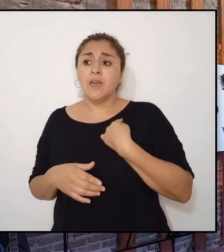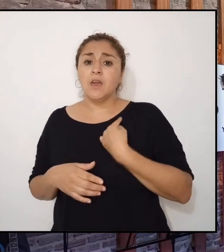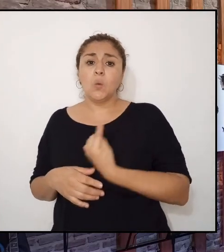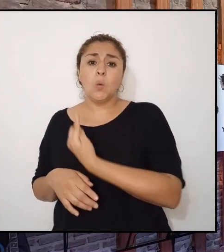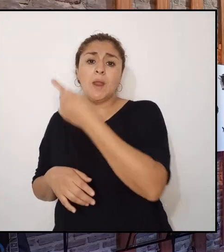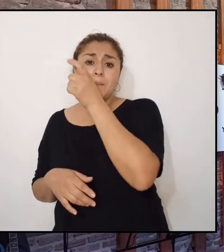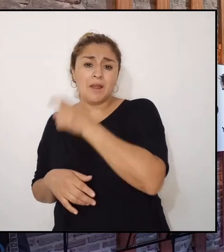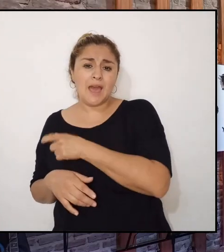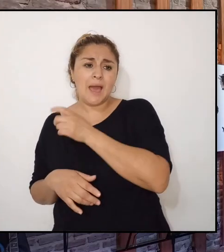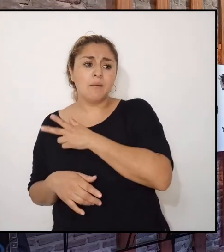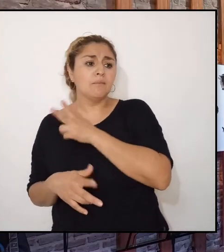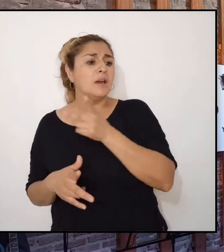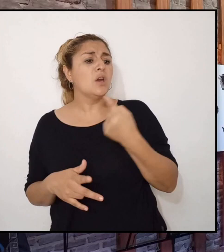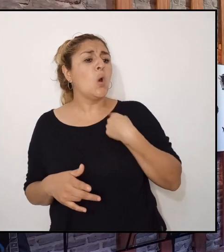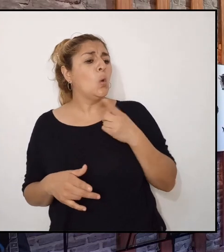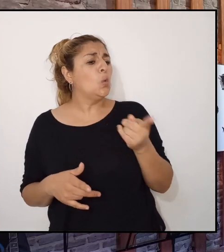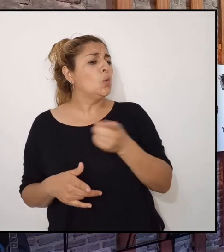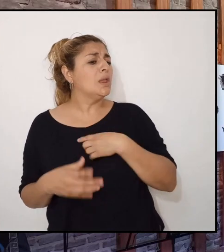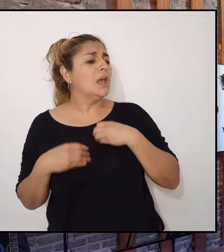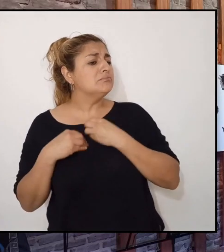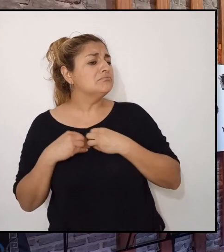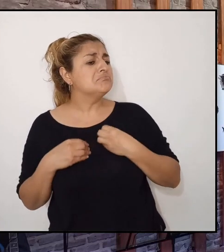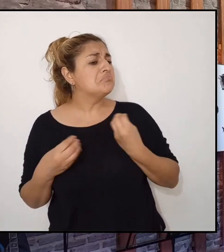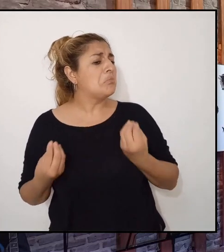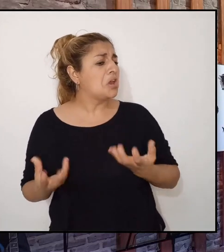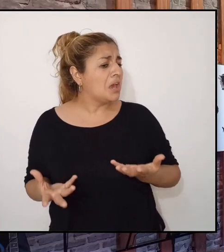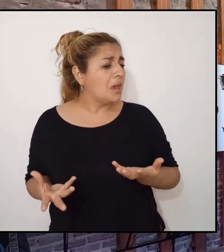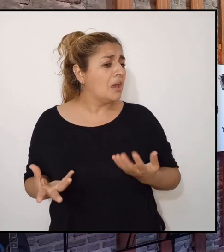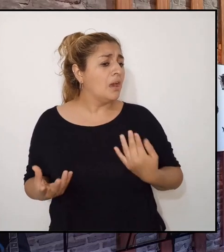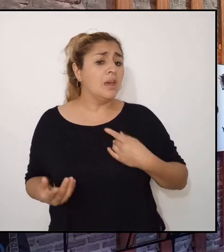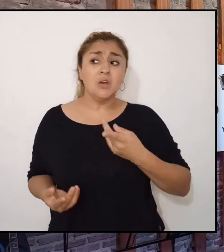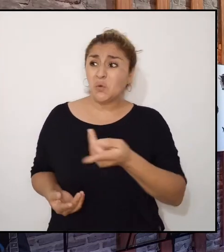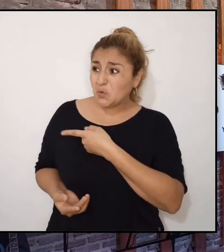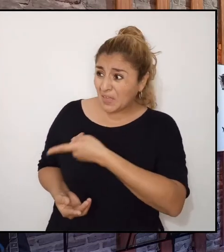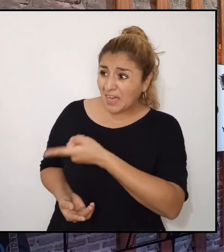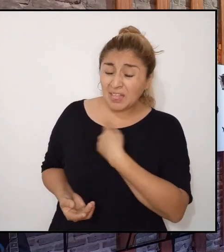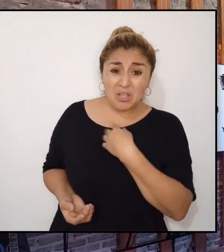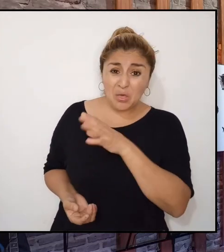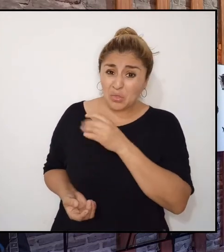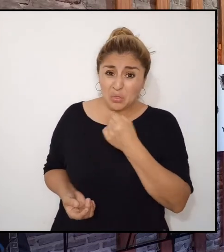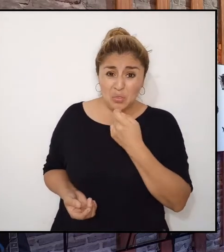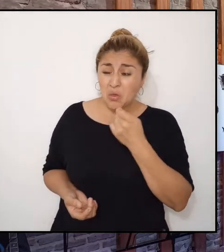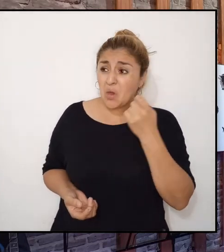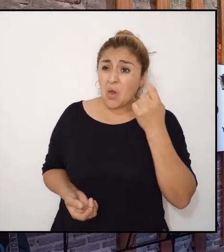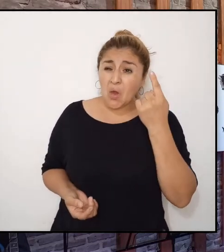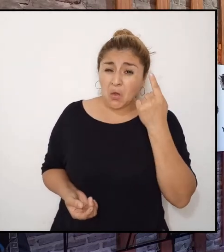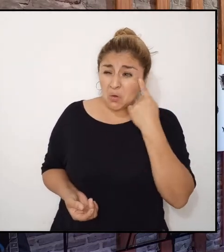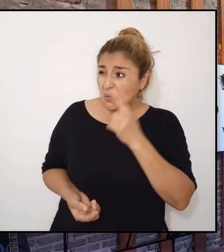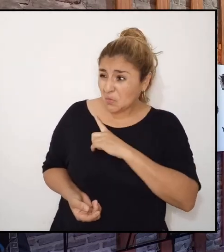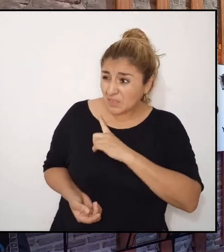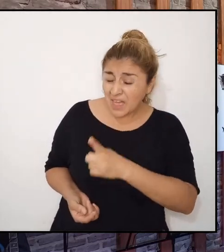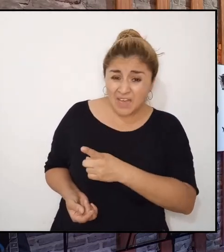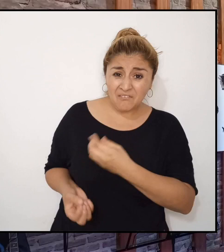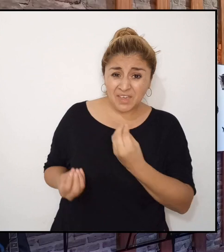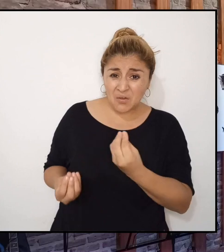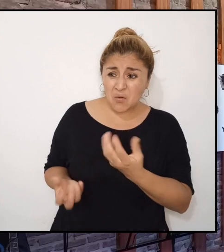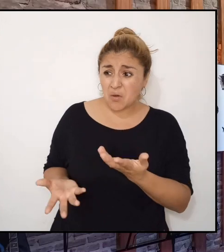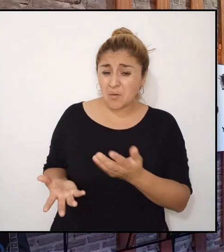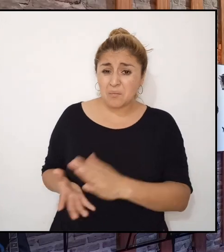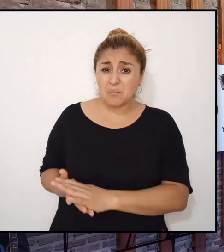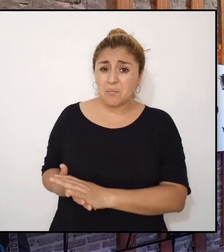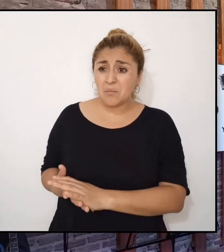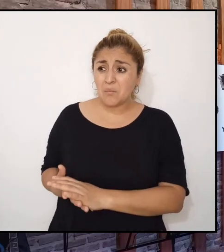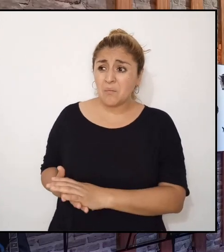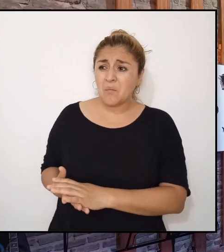Parecía que era el Mesías, parecía que era Dios, parecía que era el enviado, pero hoy ya es